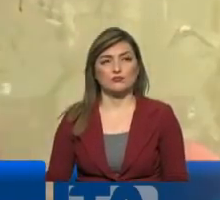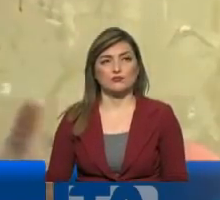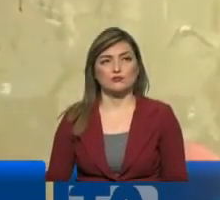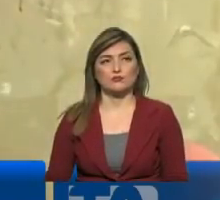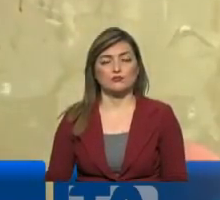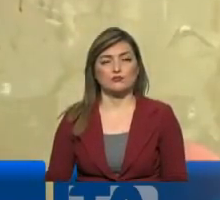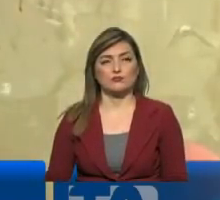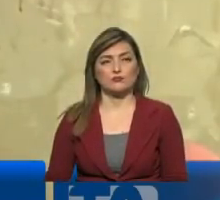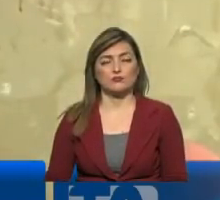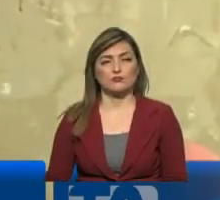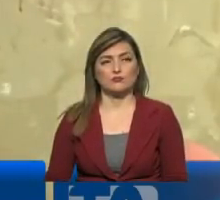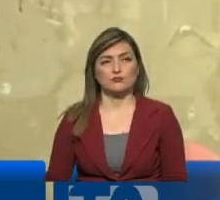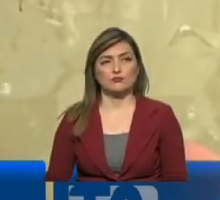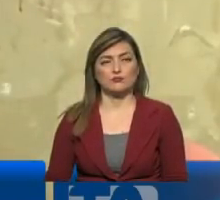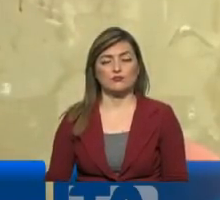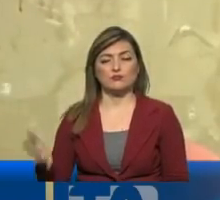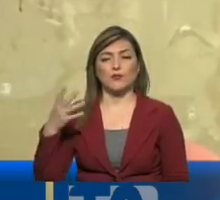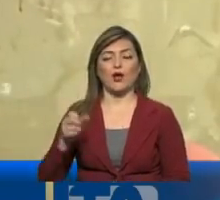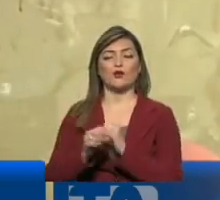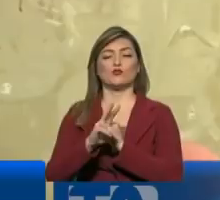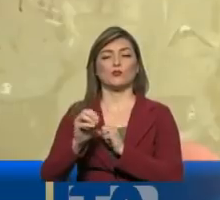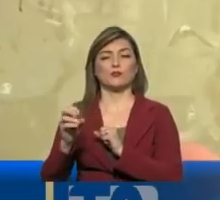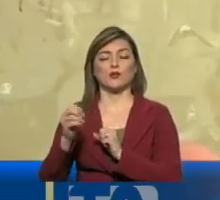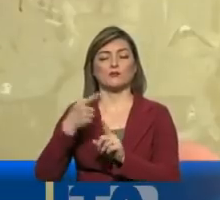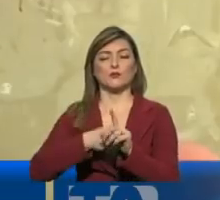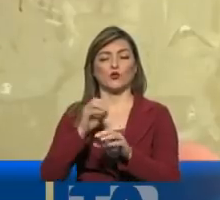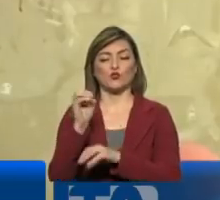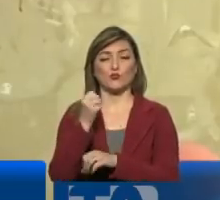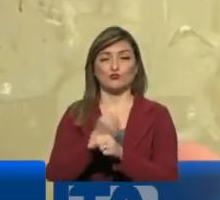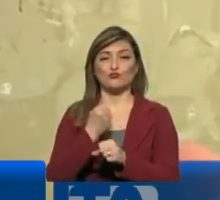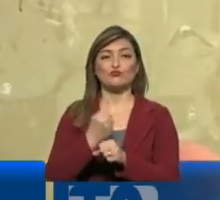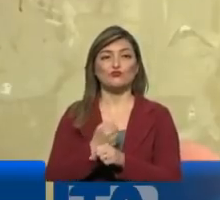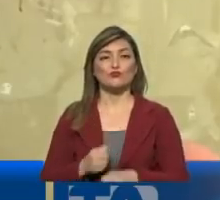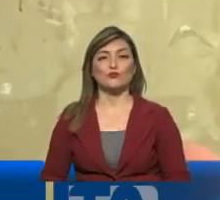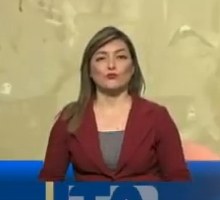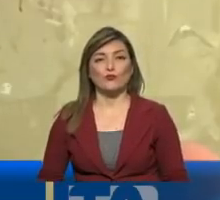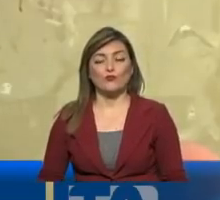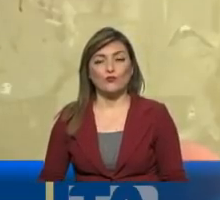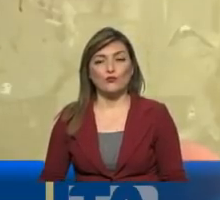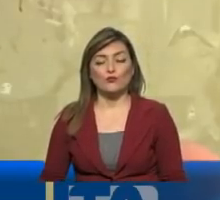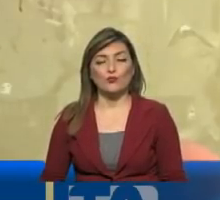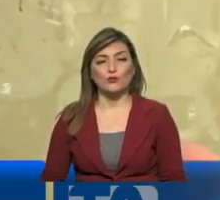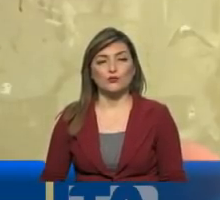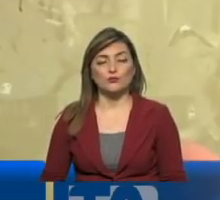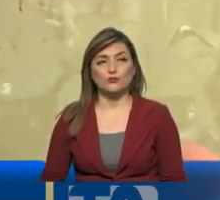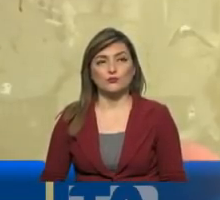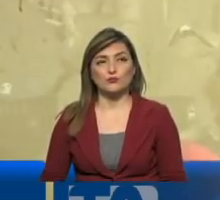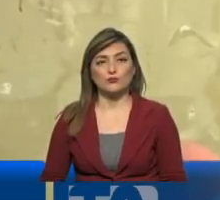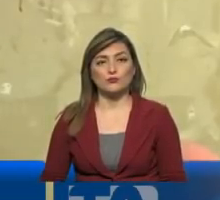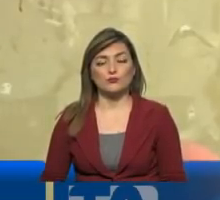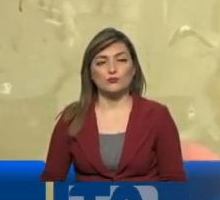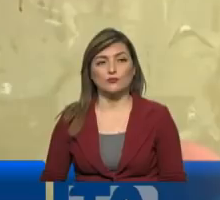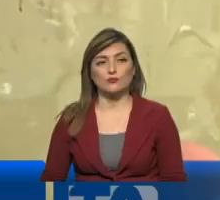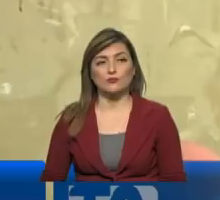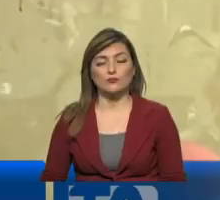el mes de octubre del año pasado y en realidad han habido muchísimos casos con esos,